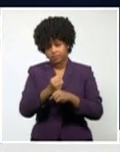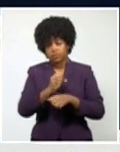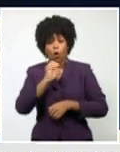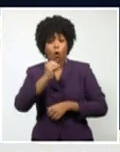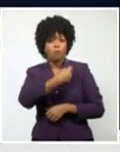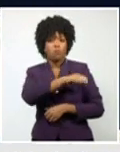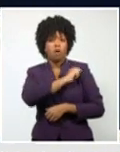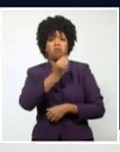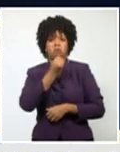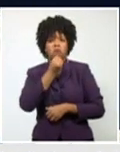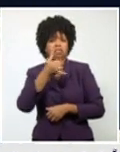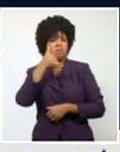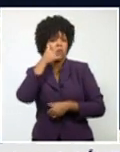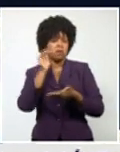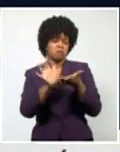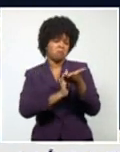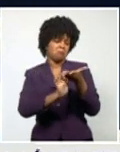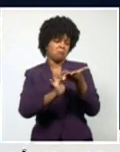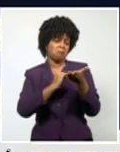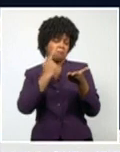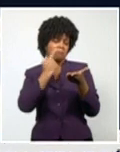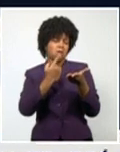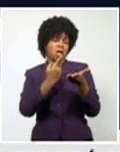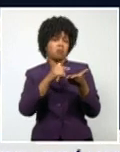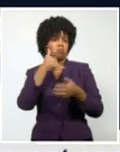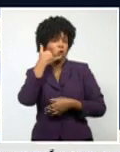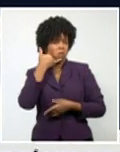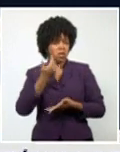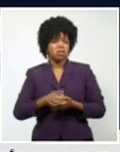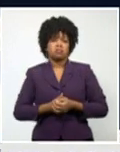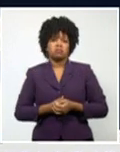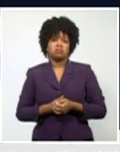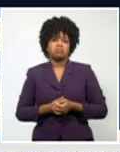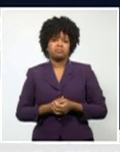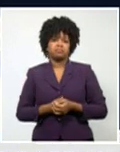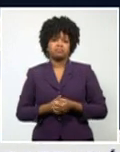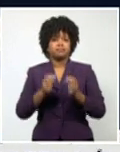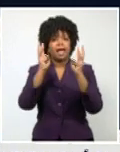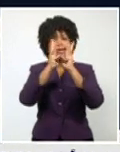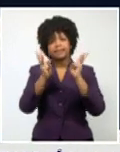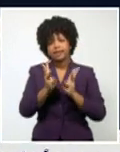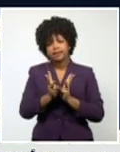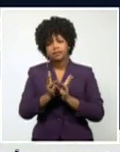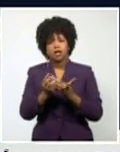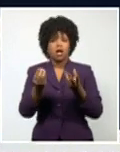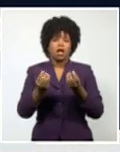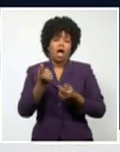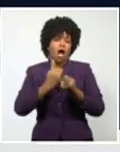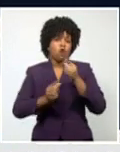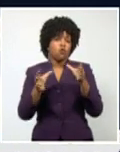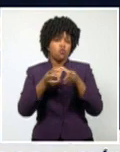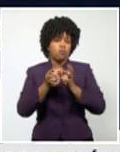puede acceder de forma desde su celular, de forma digital, dando un grupo de